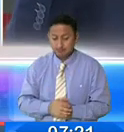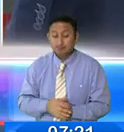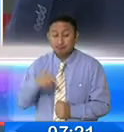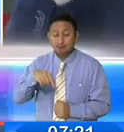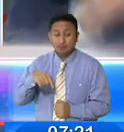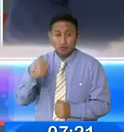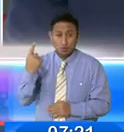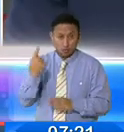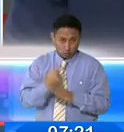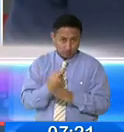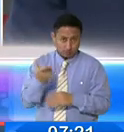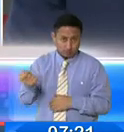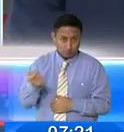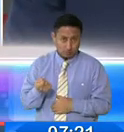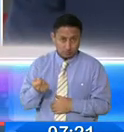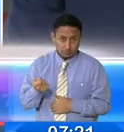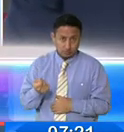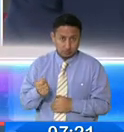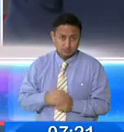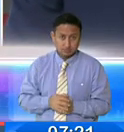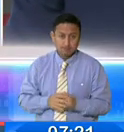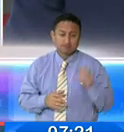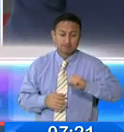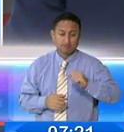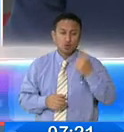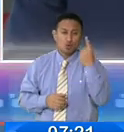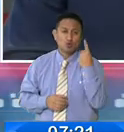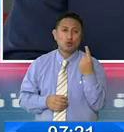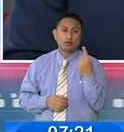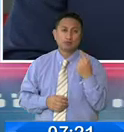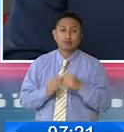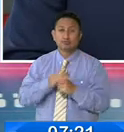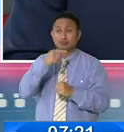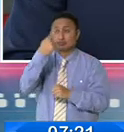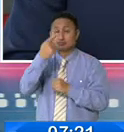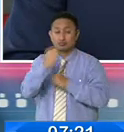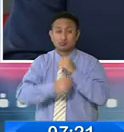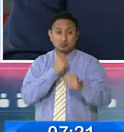vez? Una sola vez, es correcto. Una sola vez a comienzos del 2021.